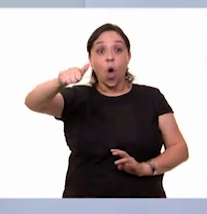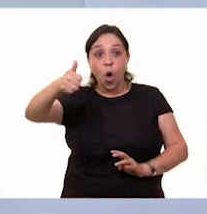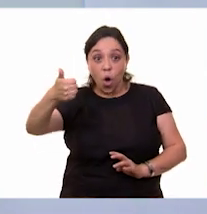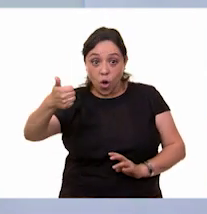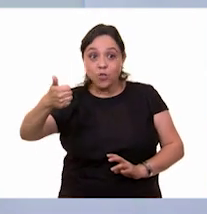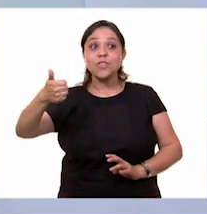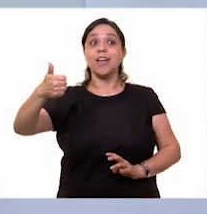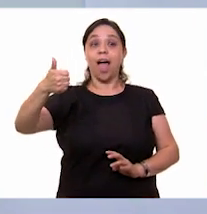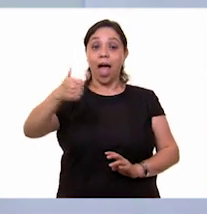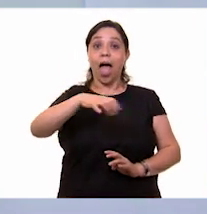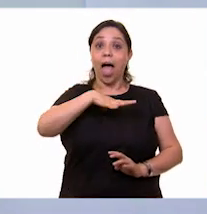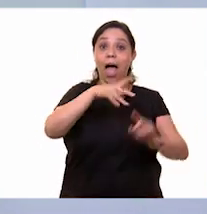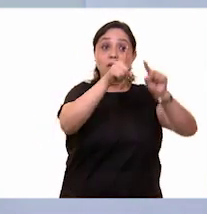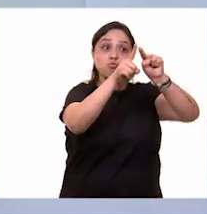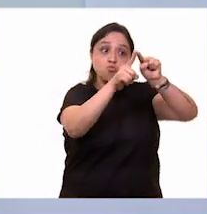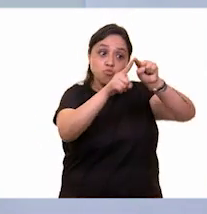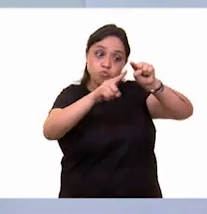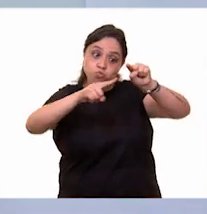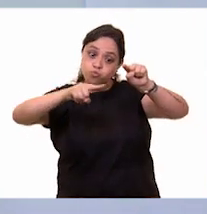tiene figura de lado curvo.